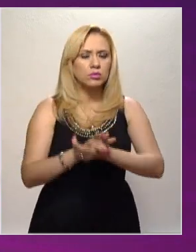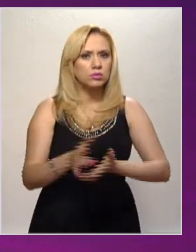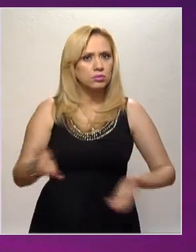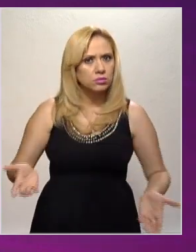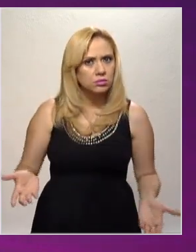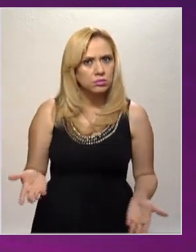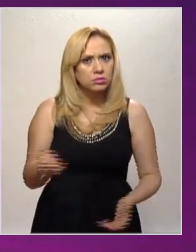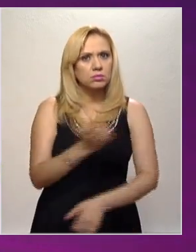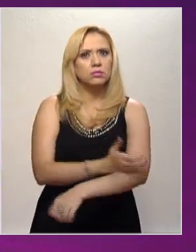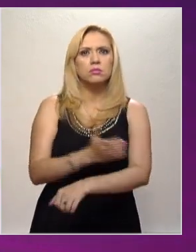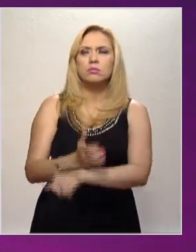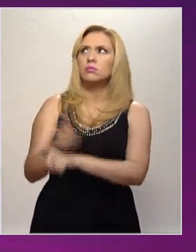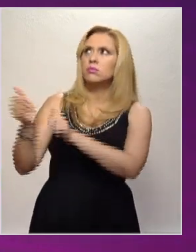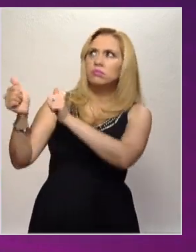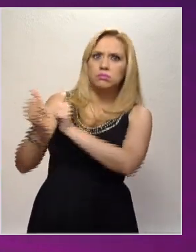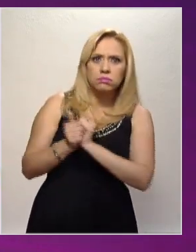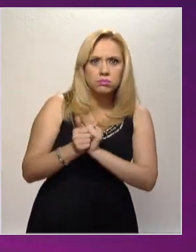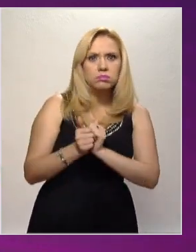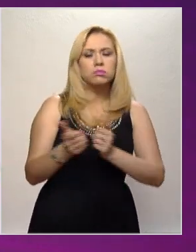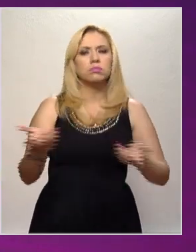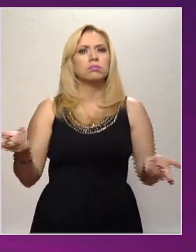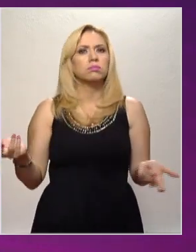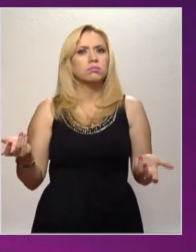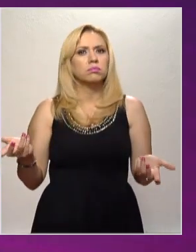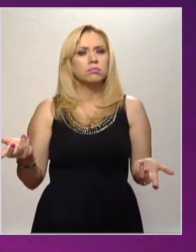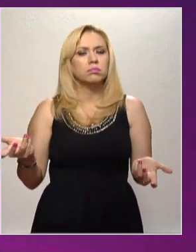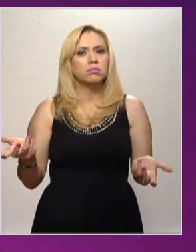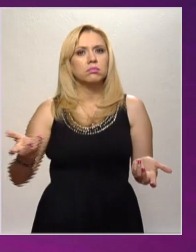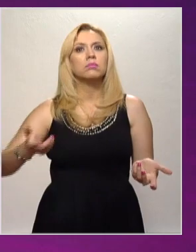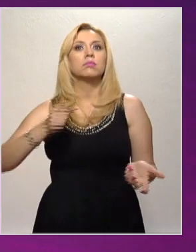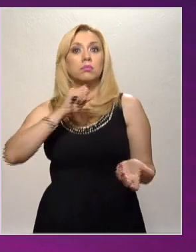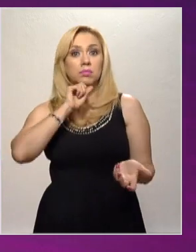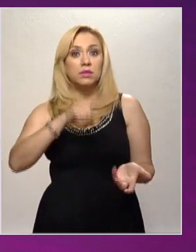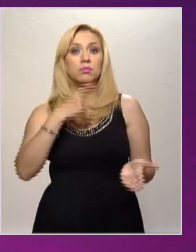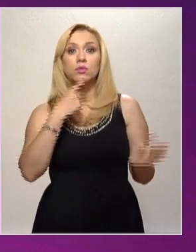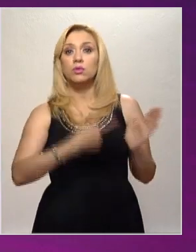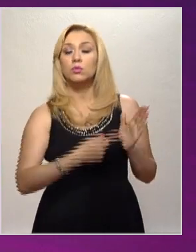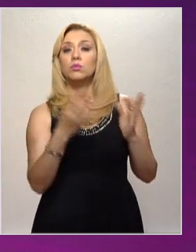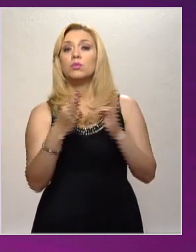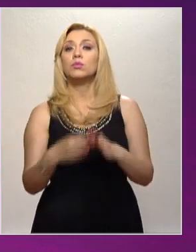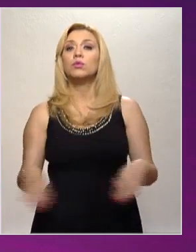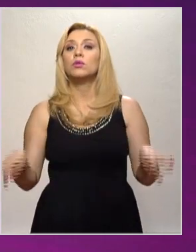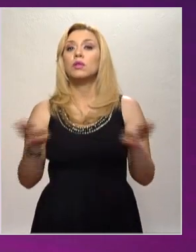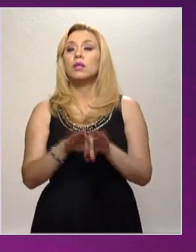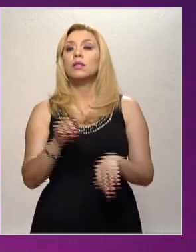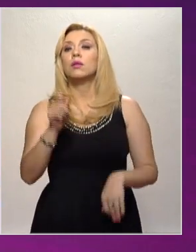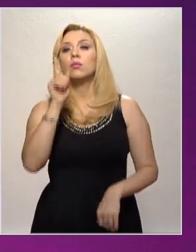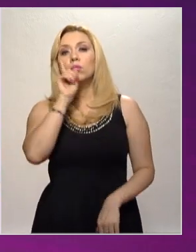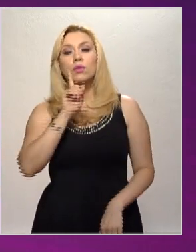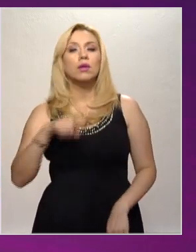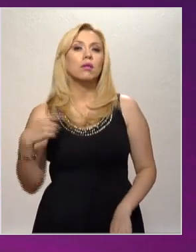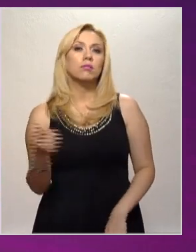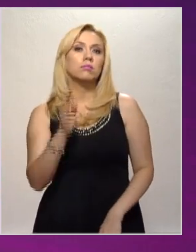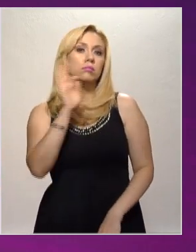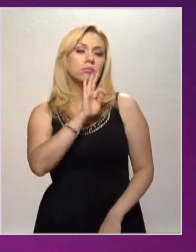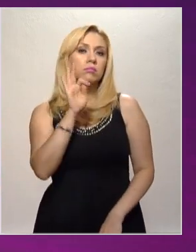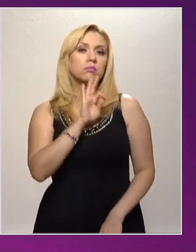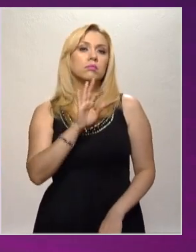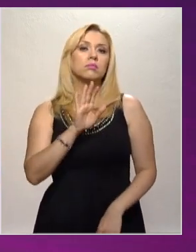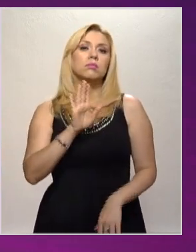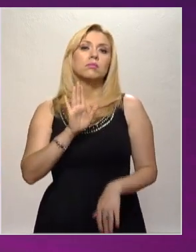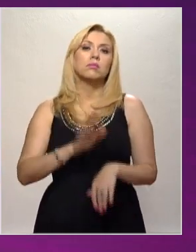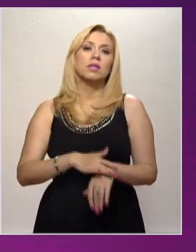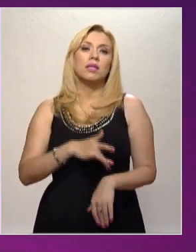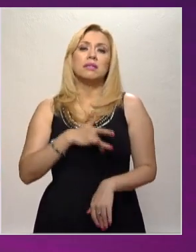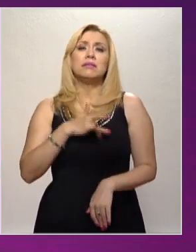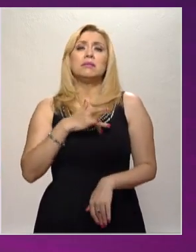un acompañante en la sala de parto. O luego, también esta ley es importante porque hace una distinción justo de mujeres que pueden ser más vulnerables a sufrir